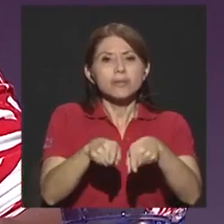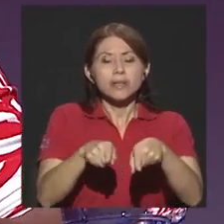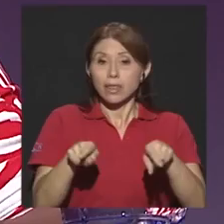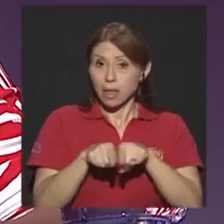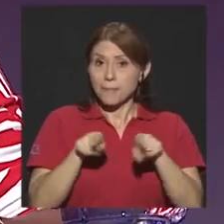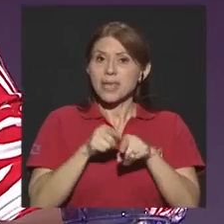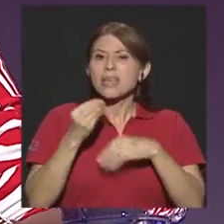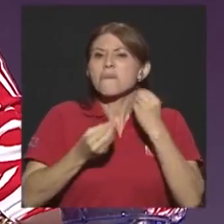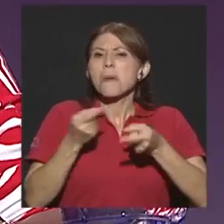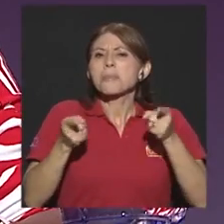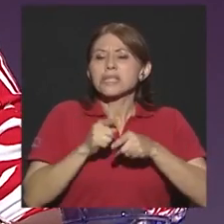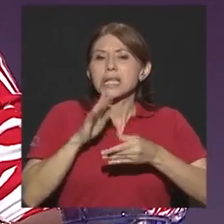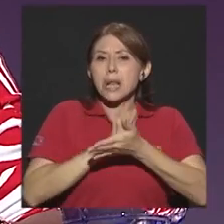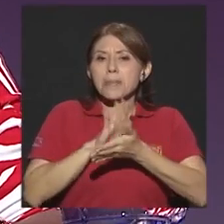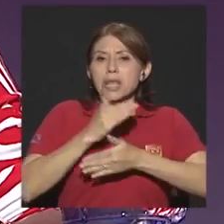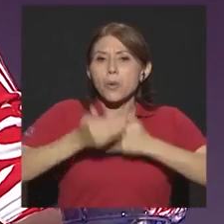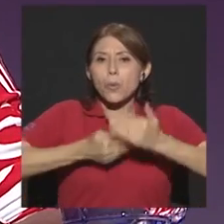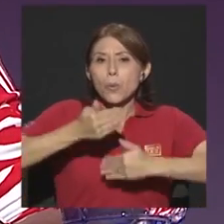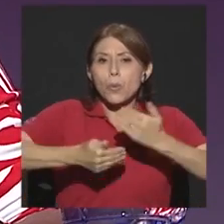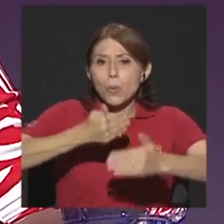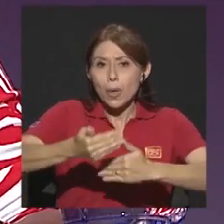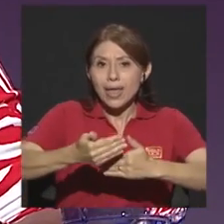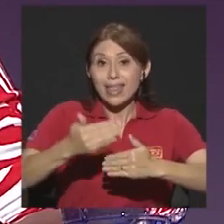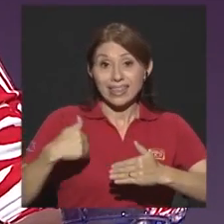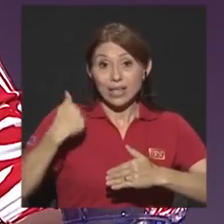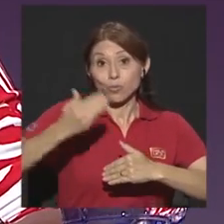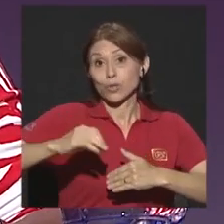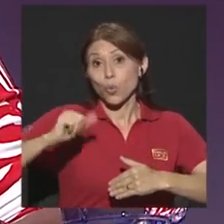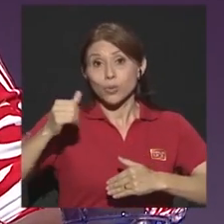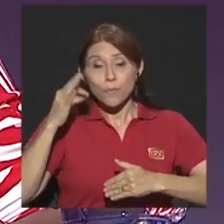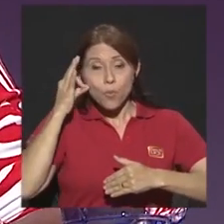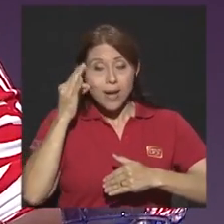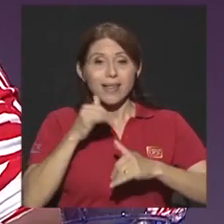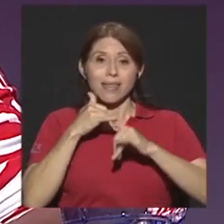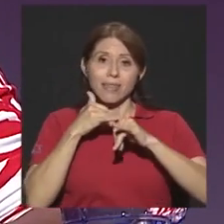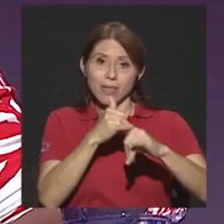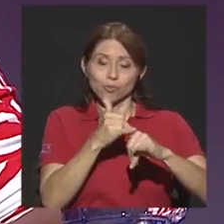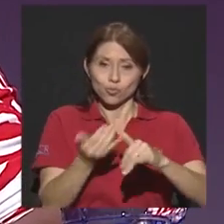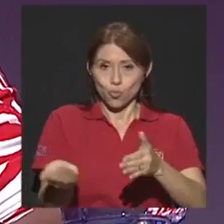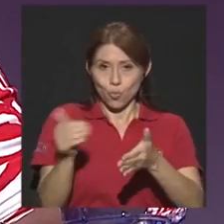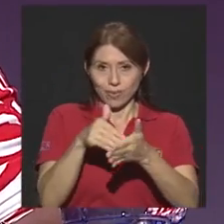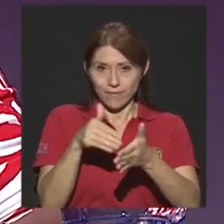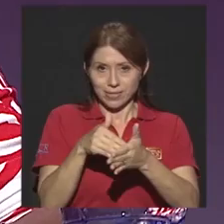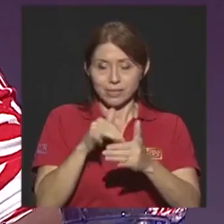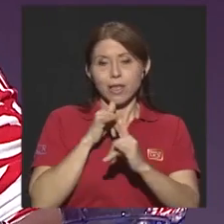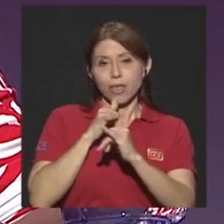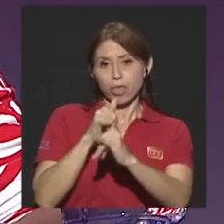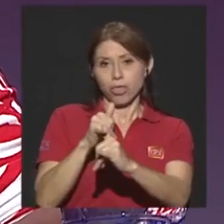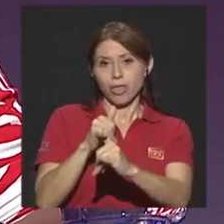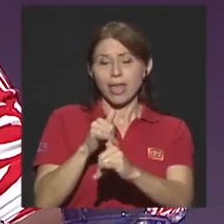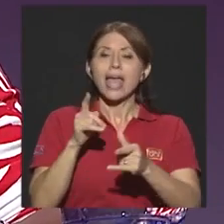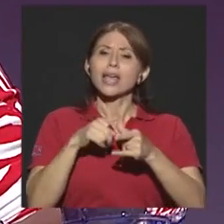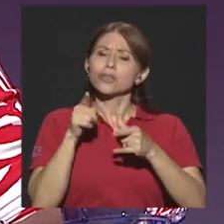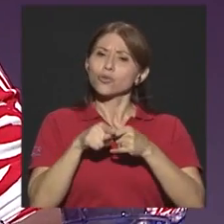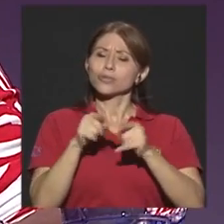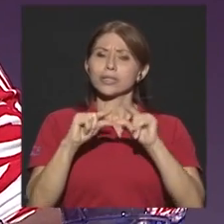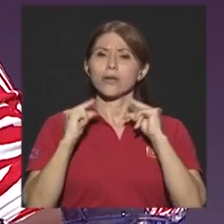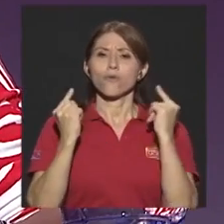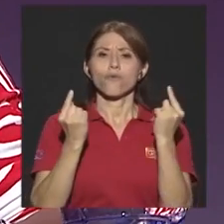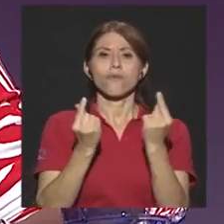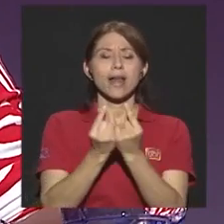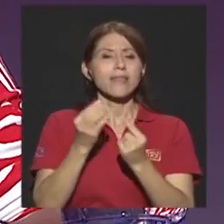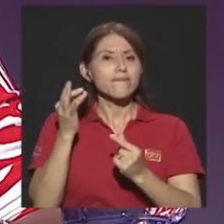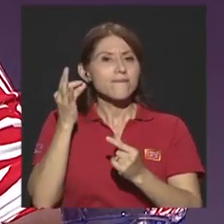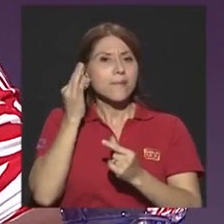posteriormente apareció una segunda denunciante, por eso digo denuncias. Esto movilizó a la red feminista contra la violencia hacia